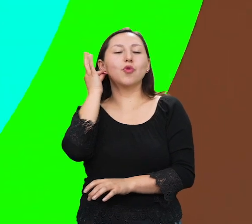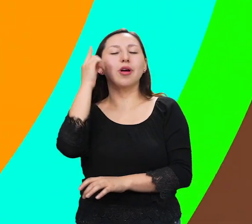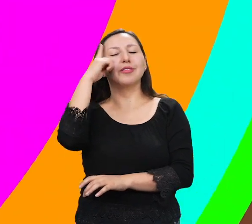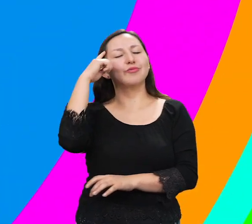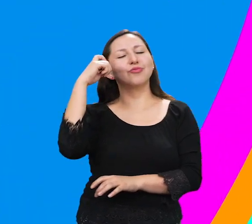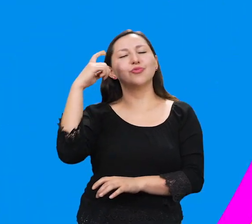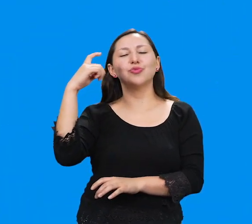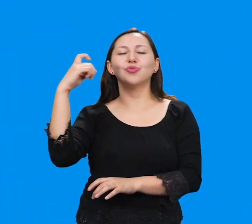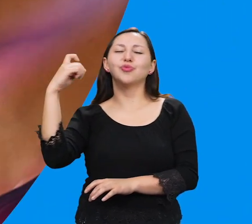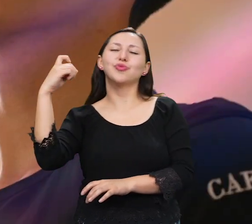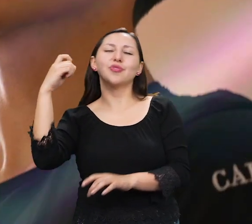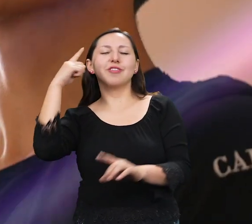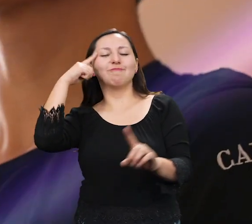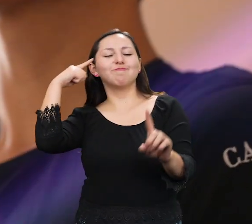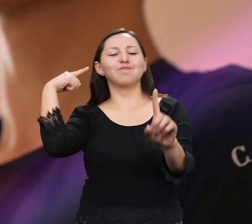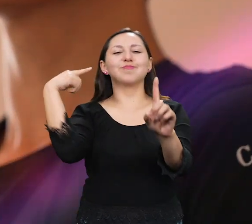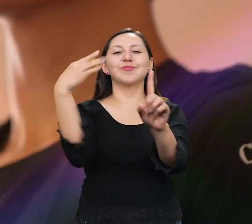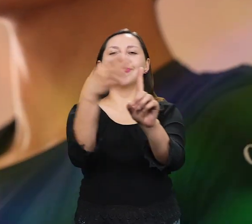disciplina.